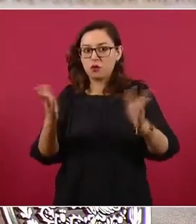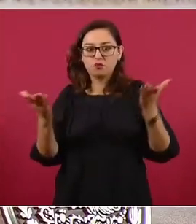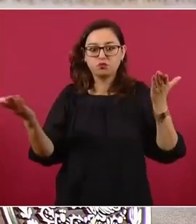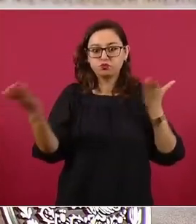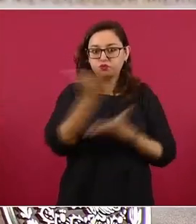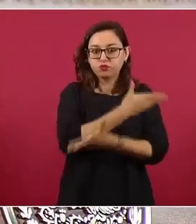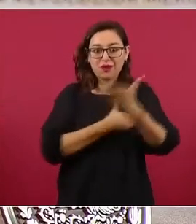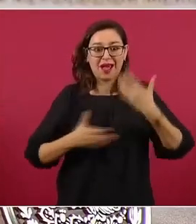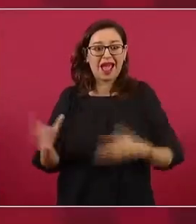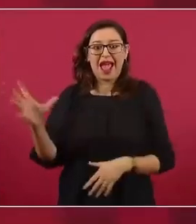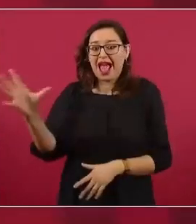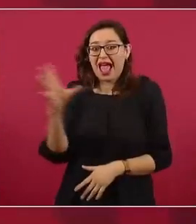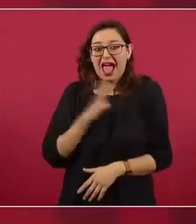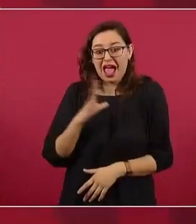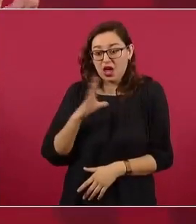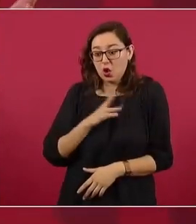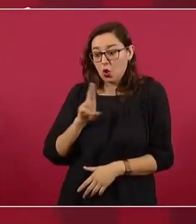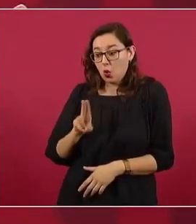que países,